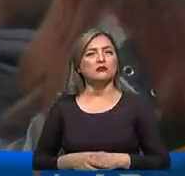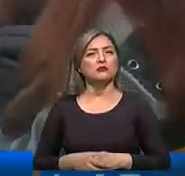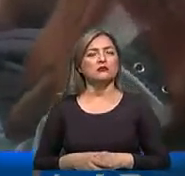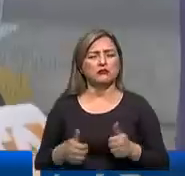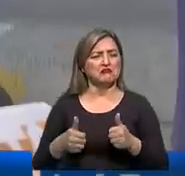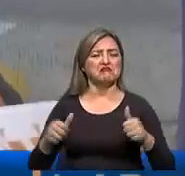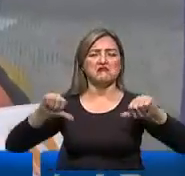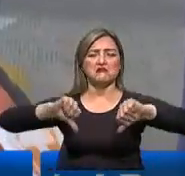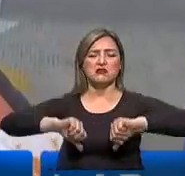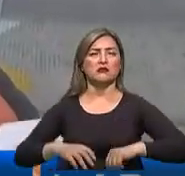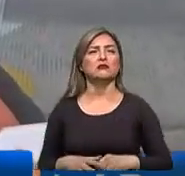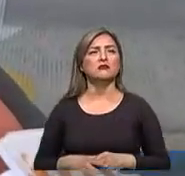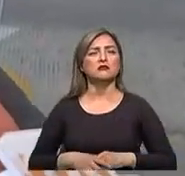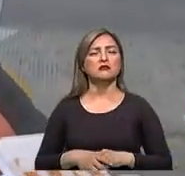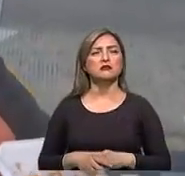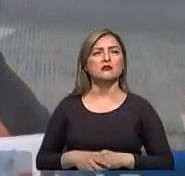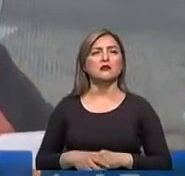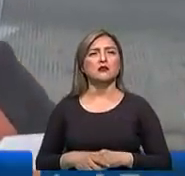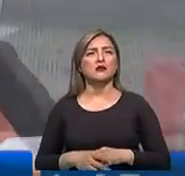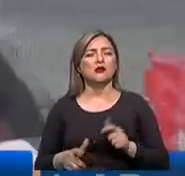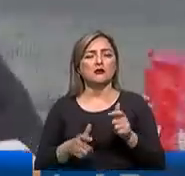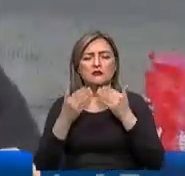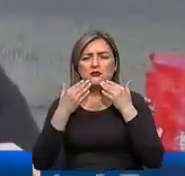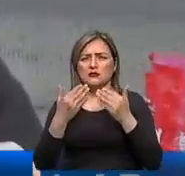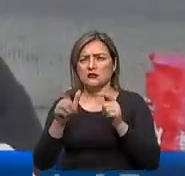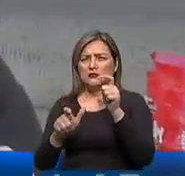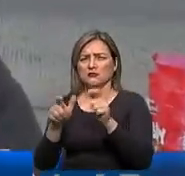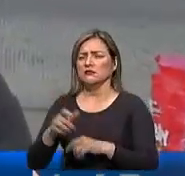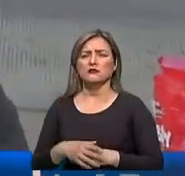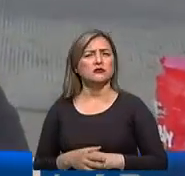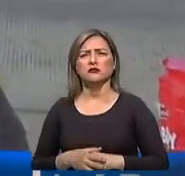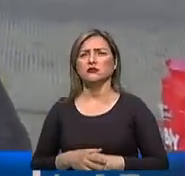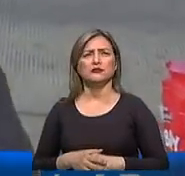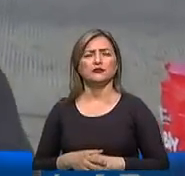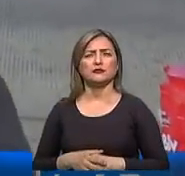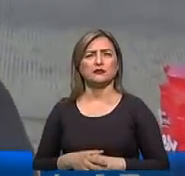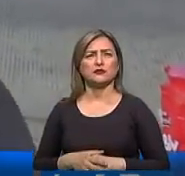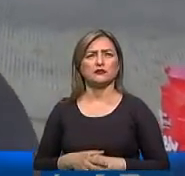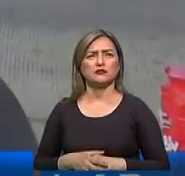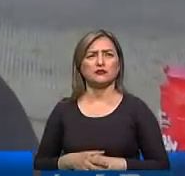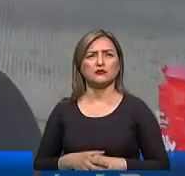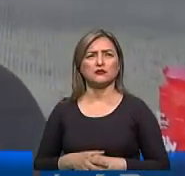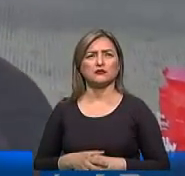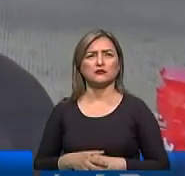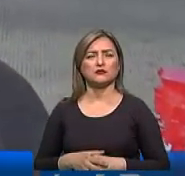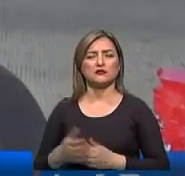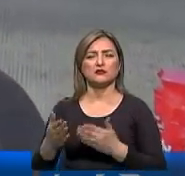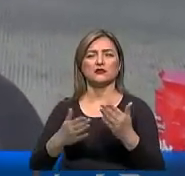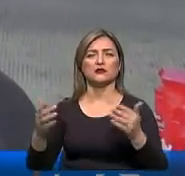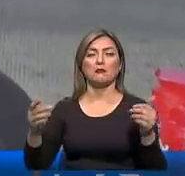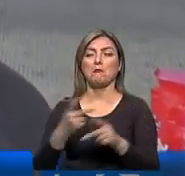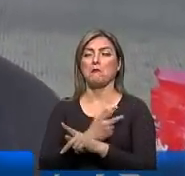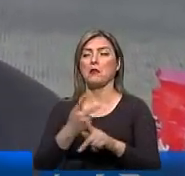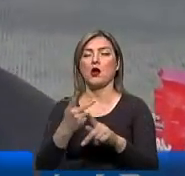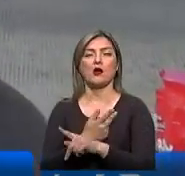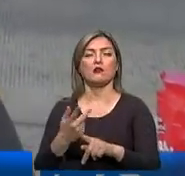es buena. Más que todo no tratan bien a la gente, y más que todo es lerdo, el que viene de Laureles, mal servicio. Estamos parados